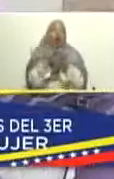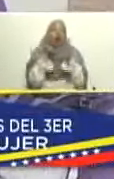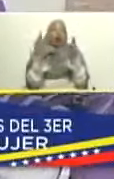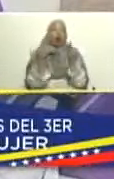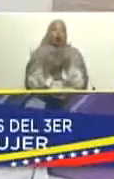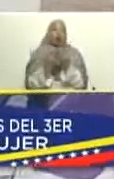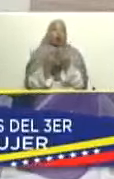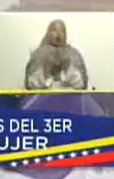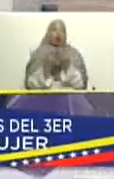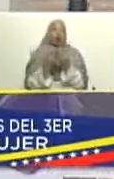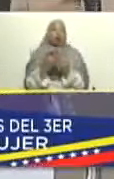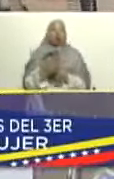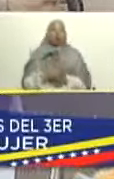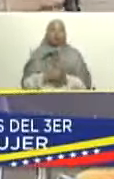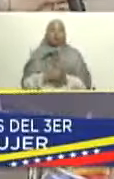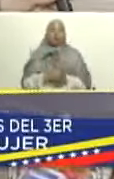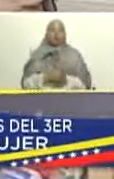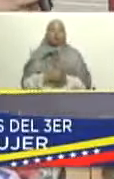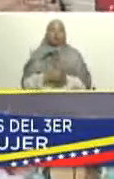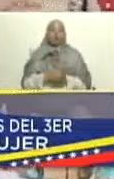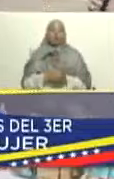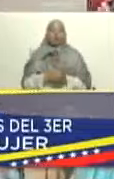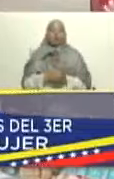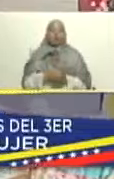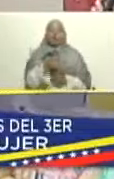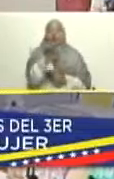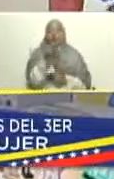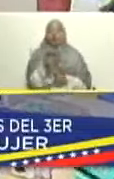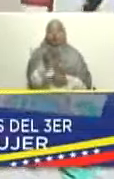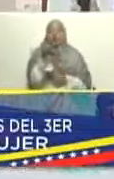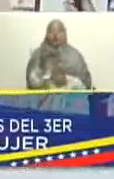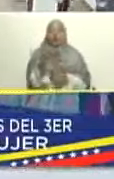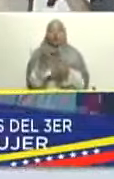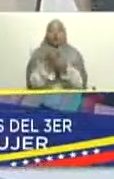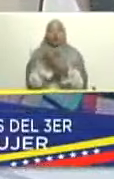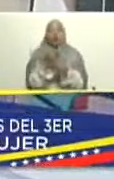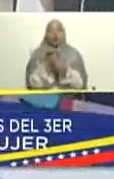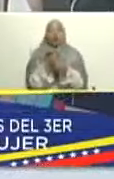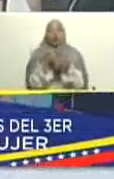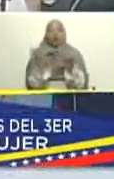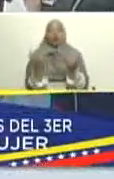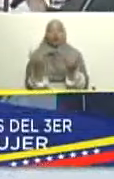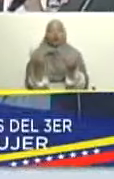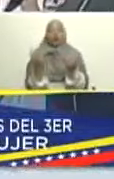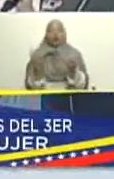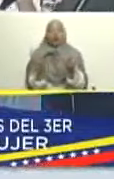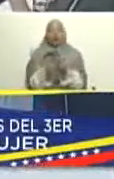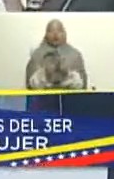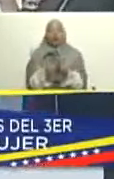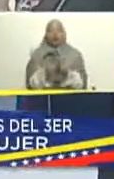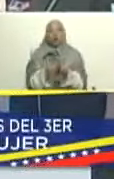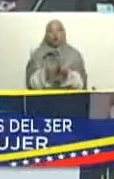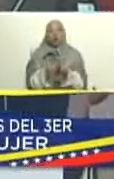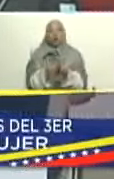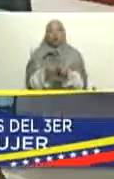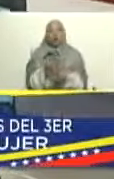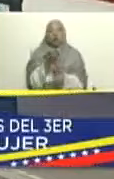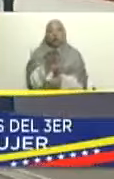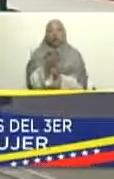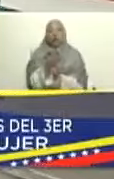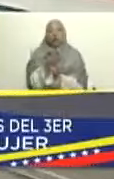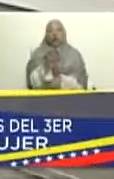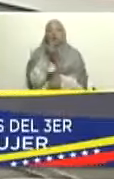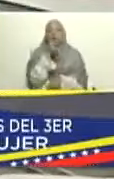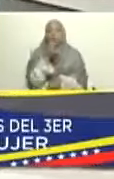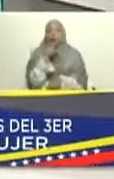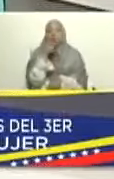Feliz Navidad. Y por aquí tenemos a Deyanira Díaz. Deyanira. ¿Cómo está? ¿Ah? Qué